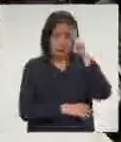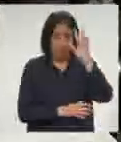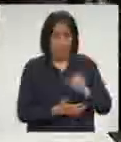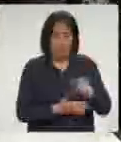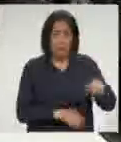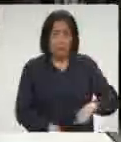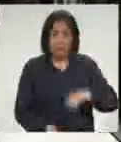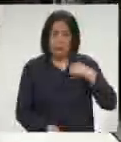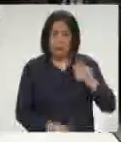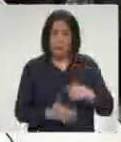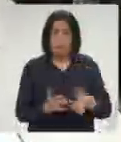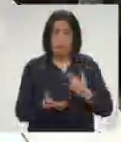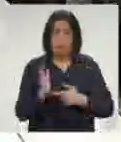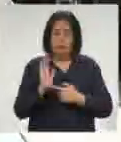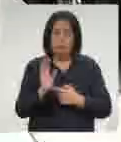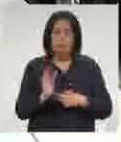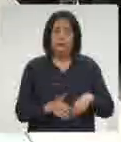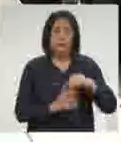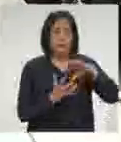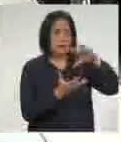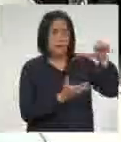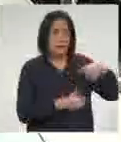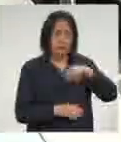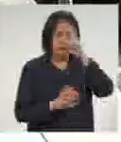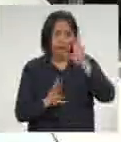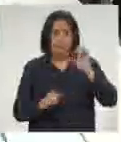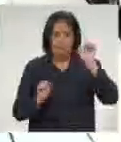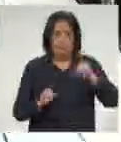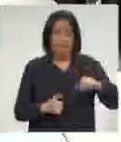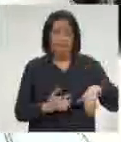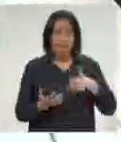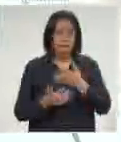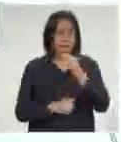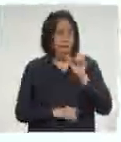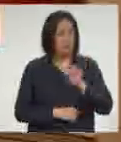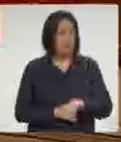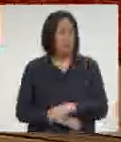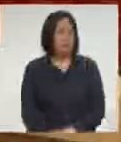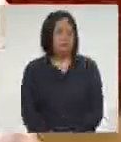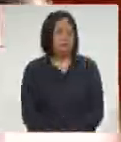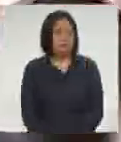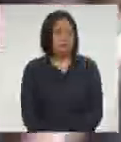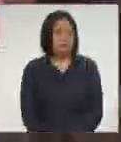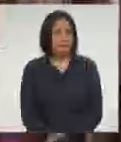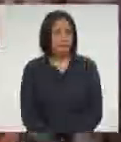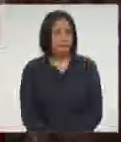mucho orgullo puede mostrarla al mundo y sepan que los peruanos llegamos y muy lejos vamos a